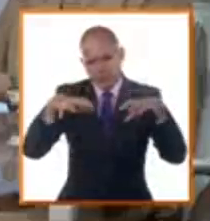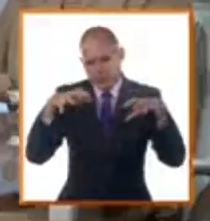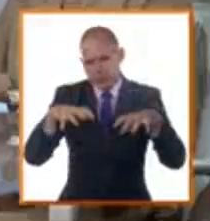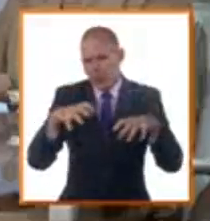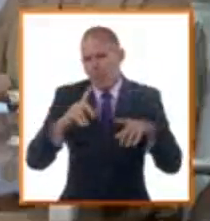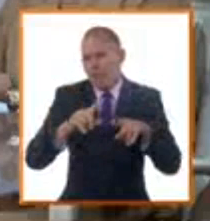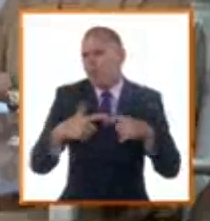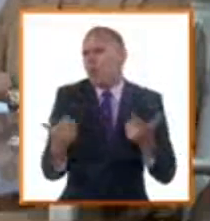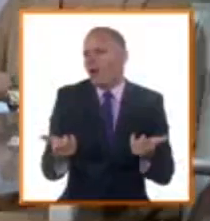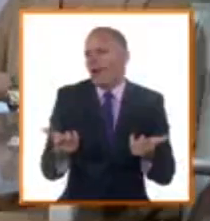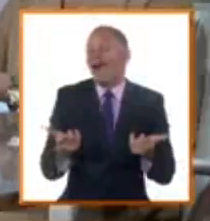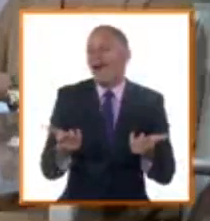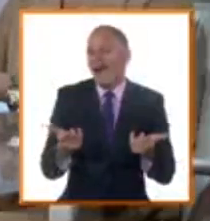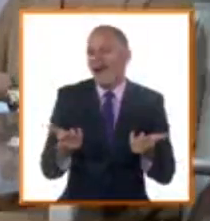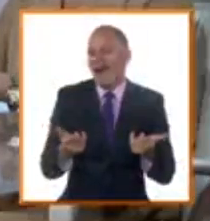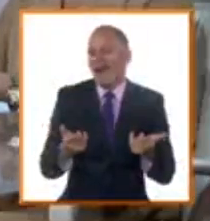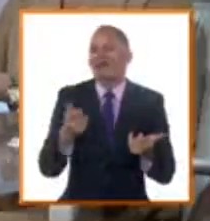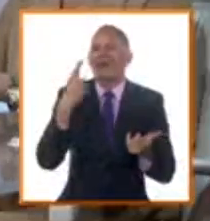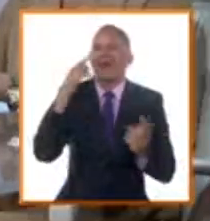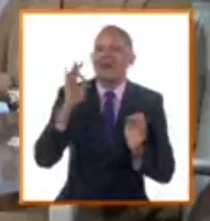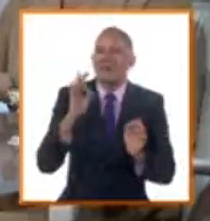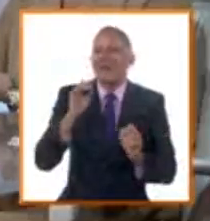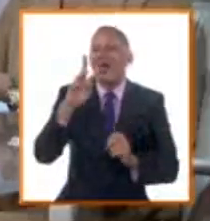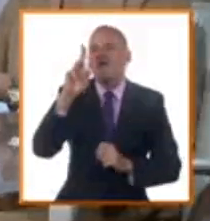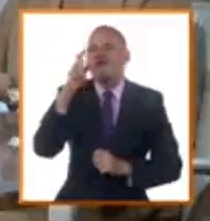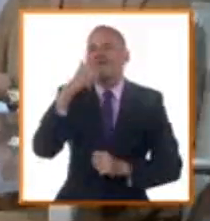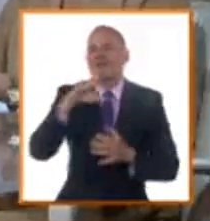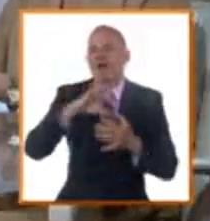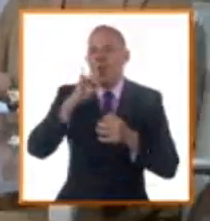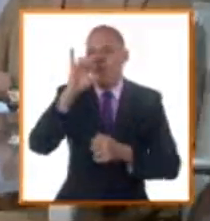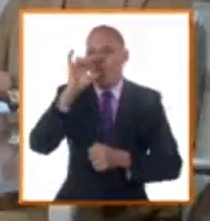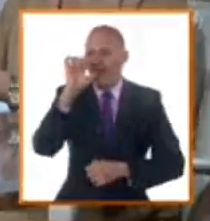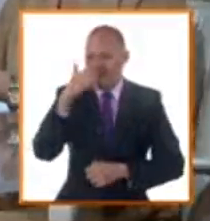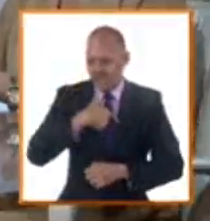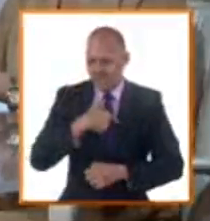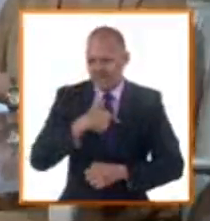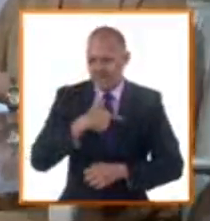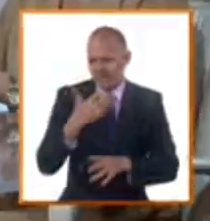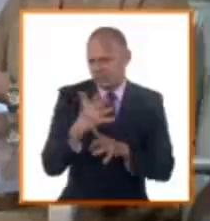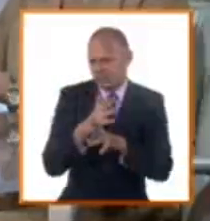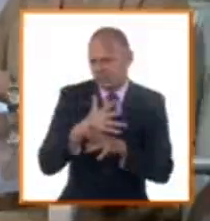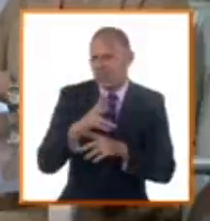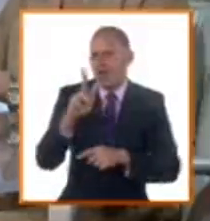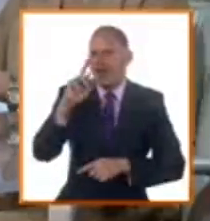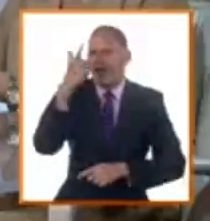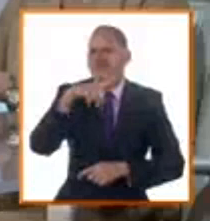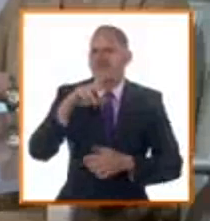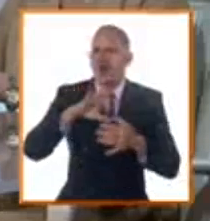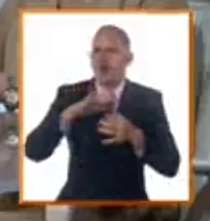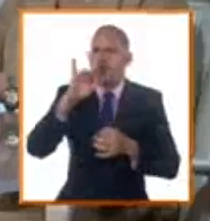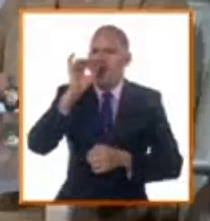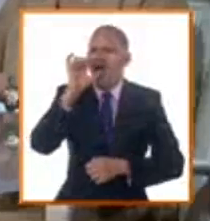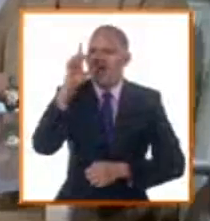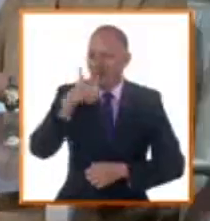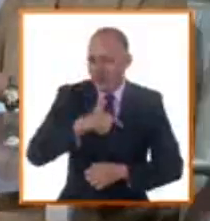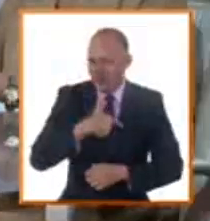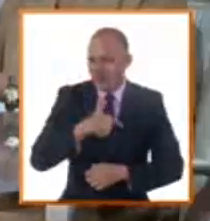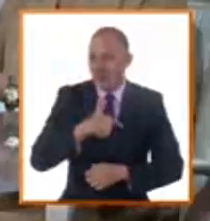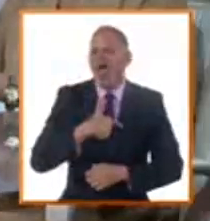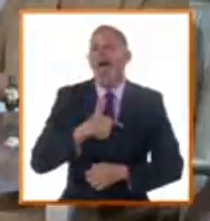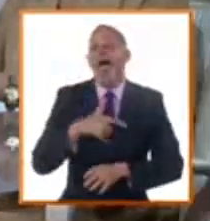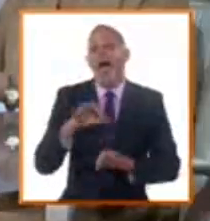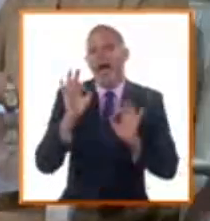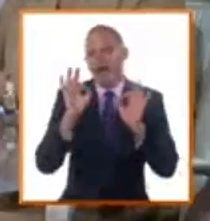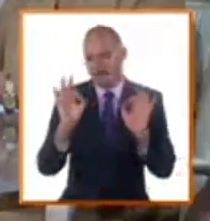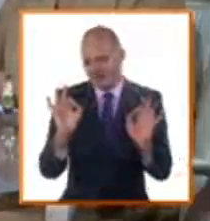de la vaguada permanente casi estacionaria de los niveles medios que podemos ver en las imágenes en estos momentos sobre el sudeste